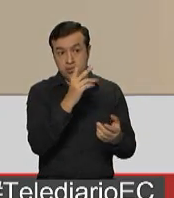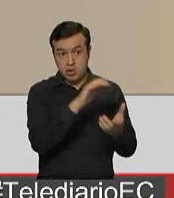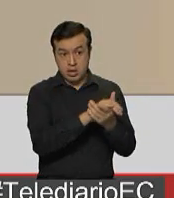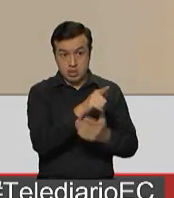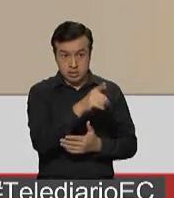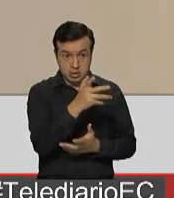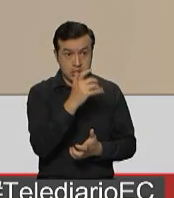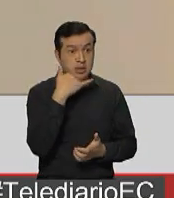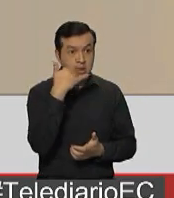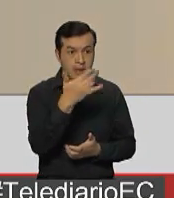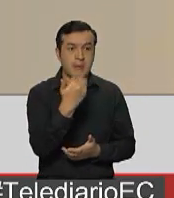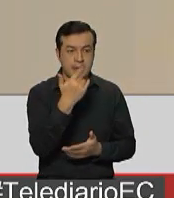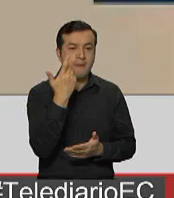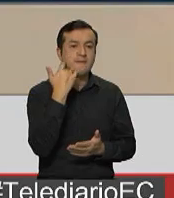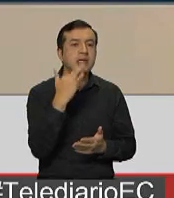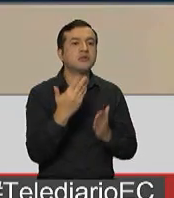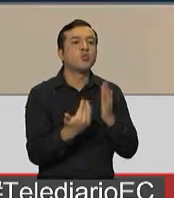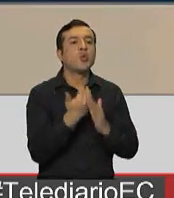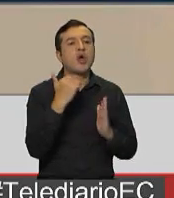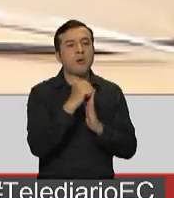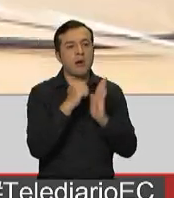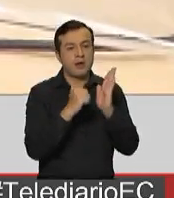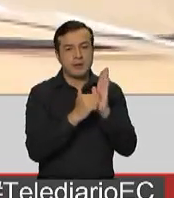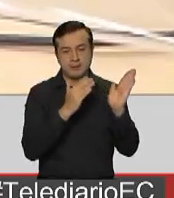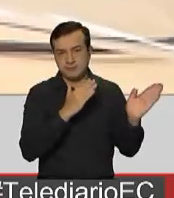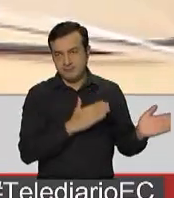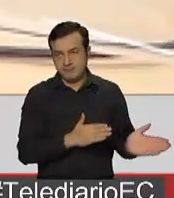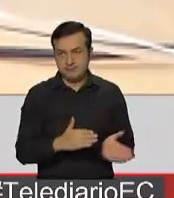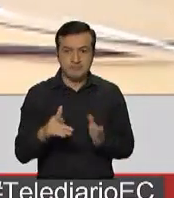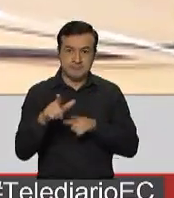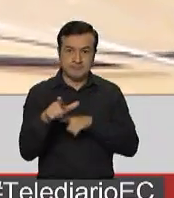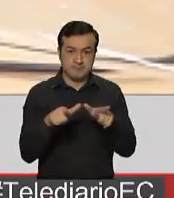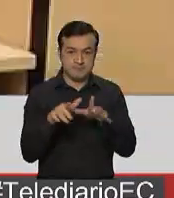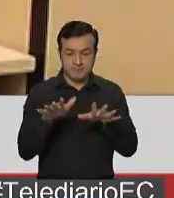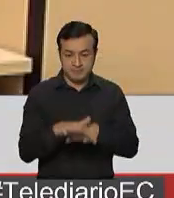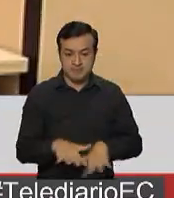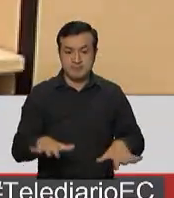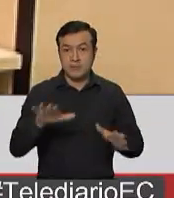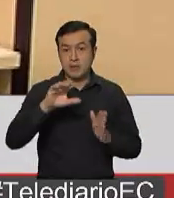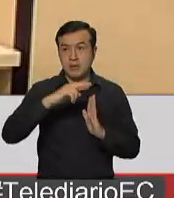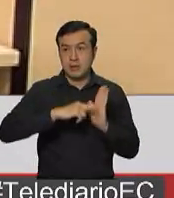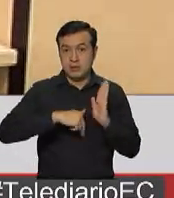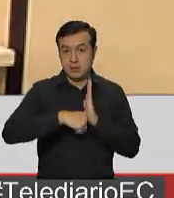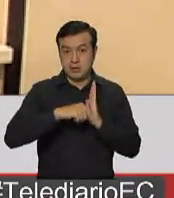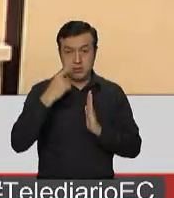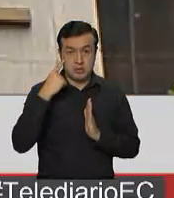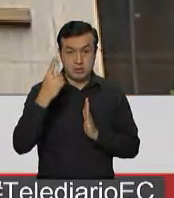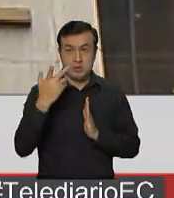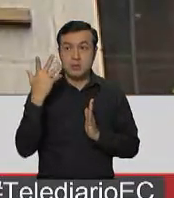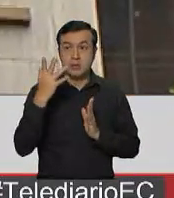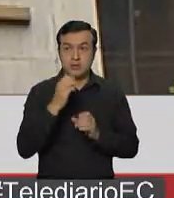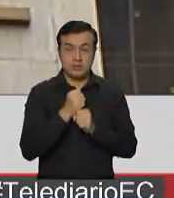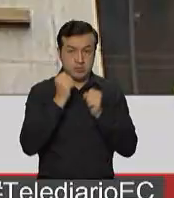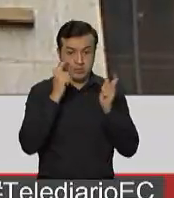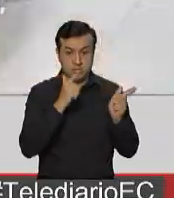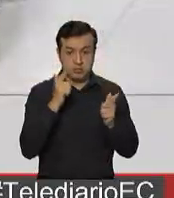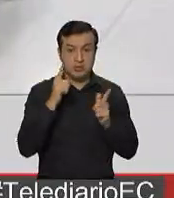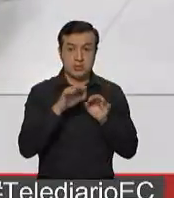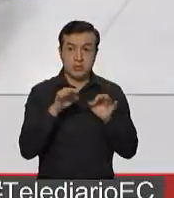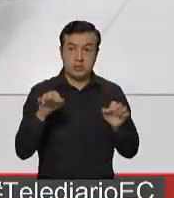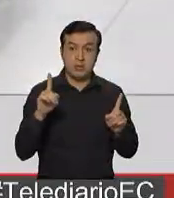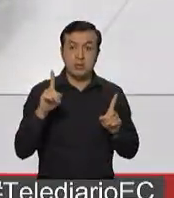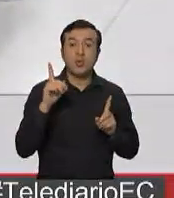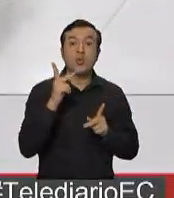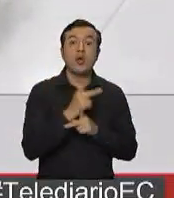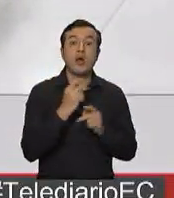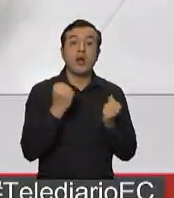poder otorgarles una nueva fecha de agendamiento. En las instalaciones del registro civil se observó la toma de medidas de bioseguridad y distanciamiento para